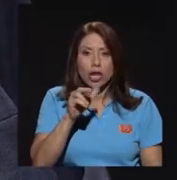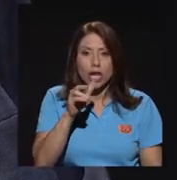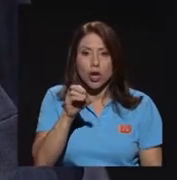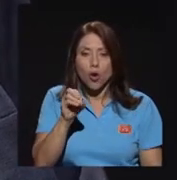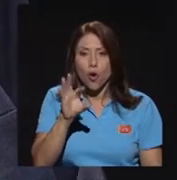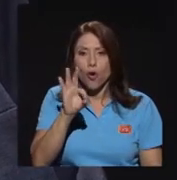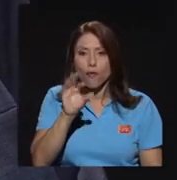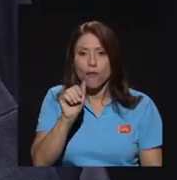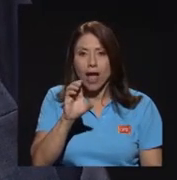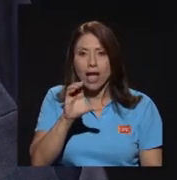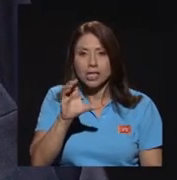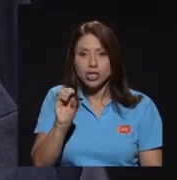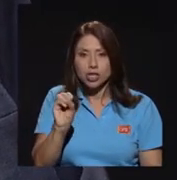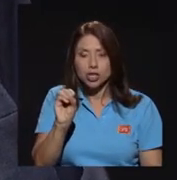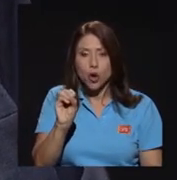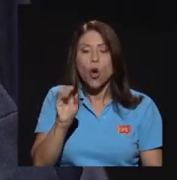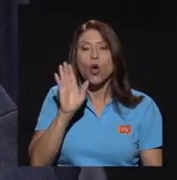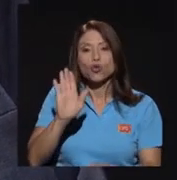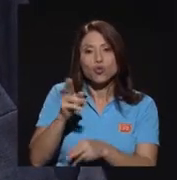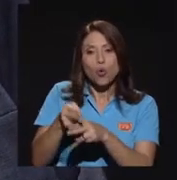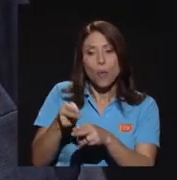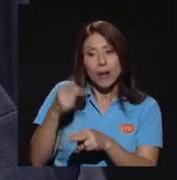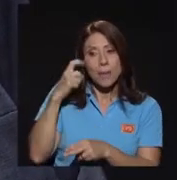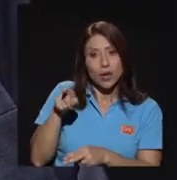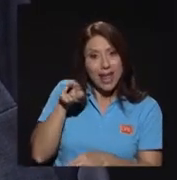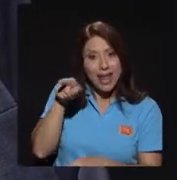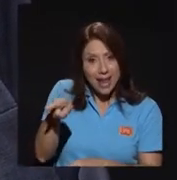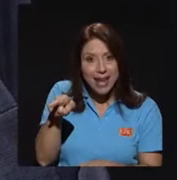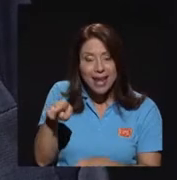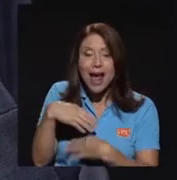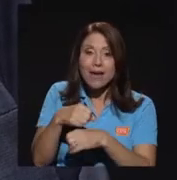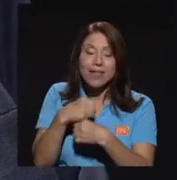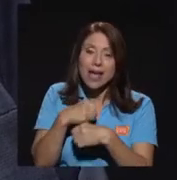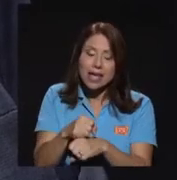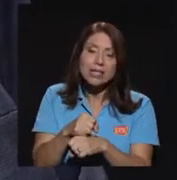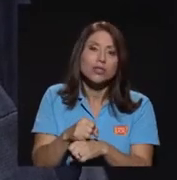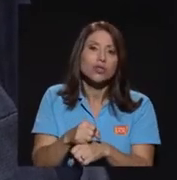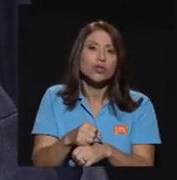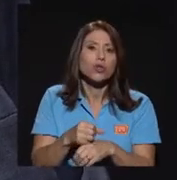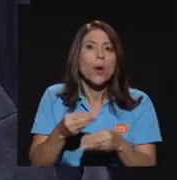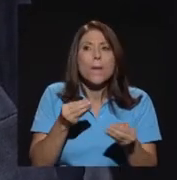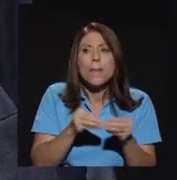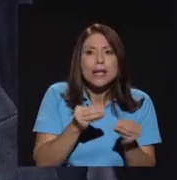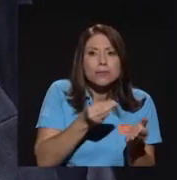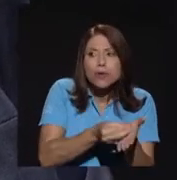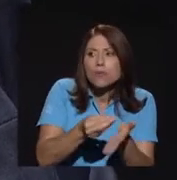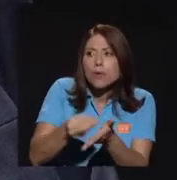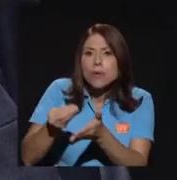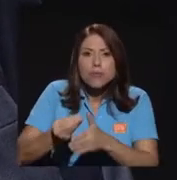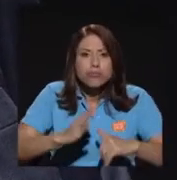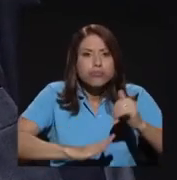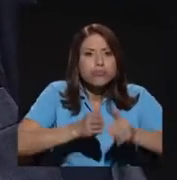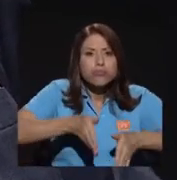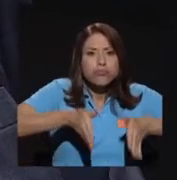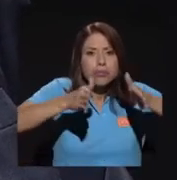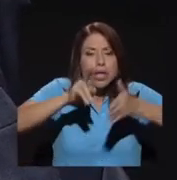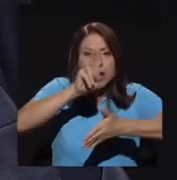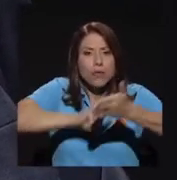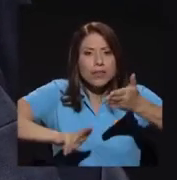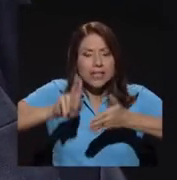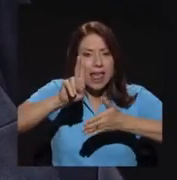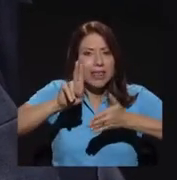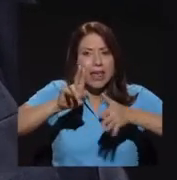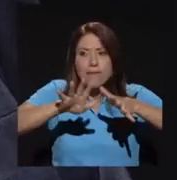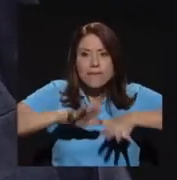en el nombre de él porque él había sido el que había hecho la mayor expansión de la universidad física y también desde el punto de vista de la